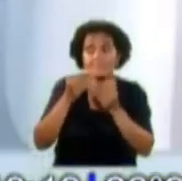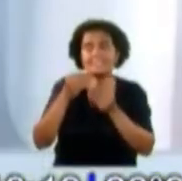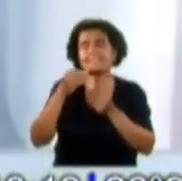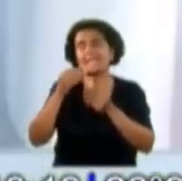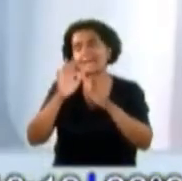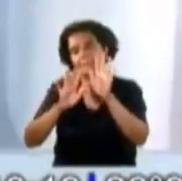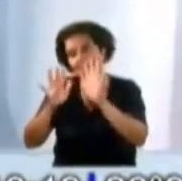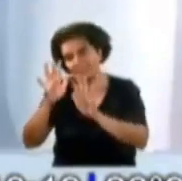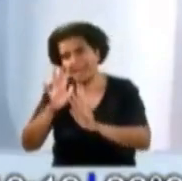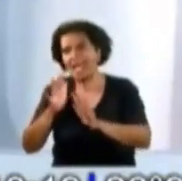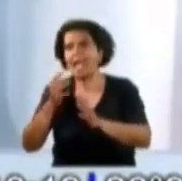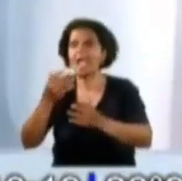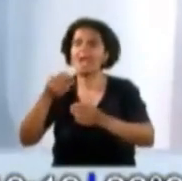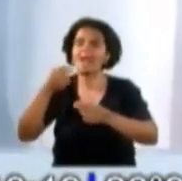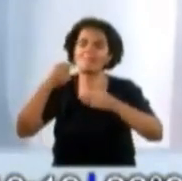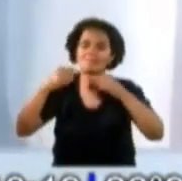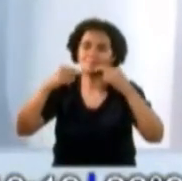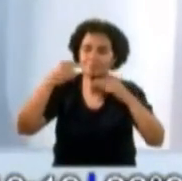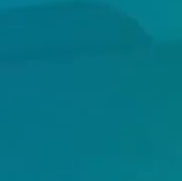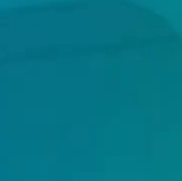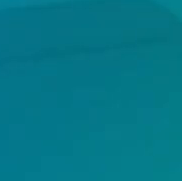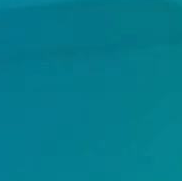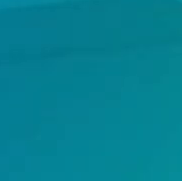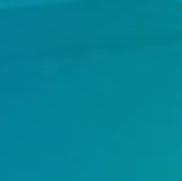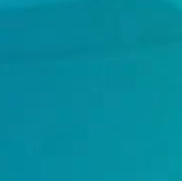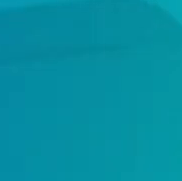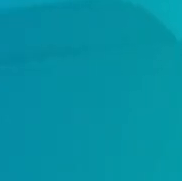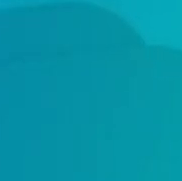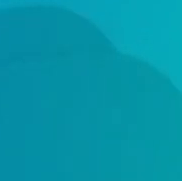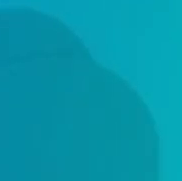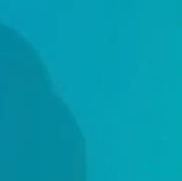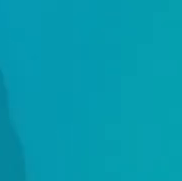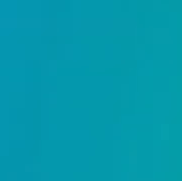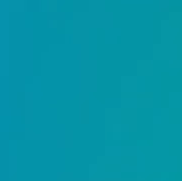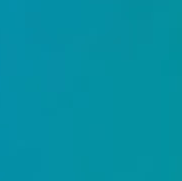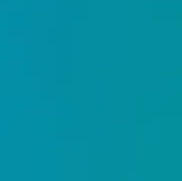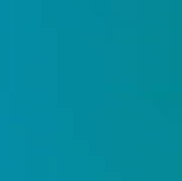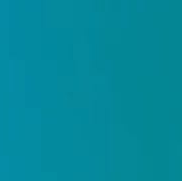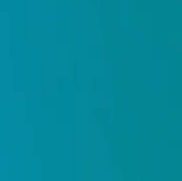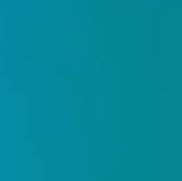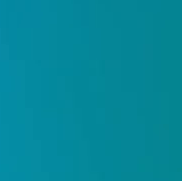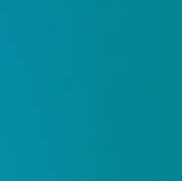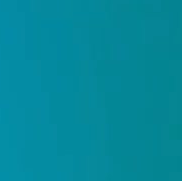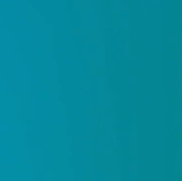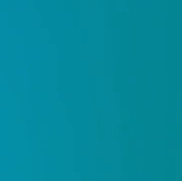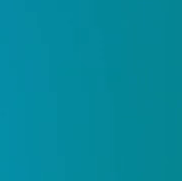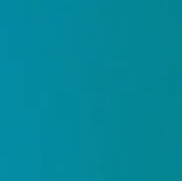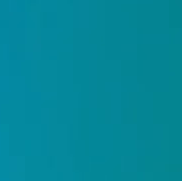eh de esparcimiento que brinda la provincia